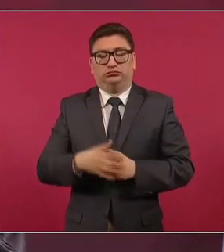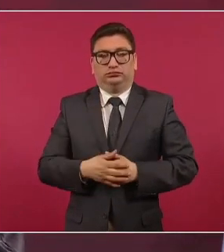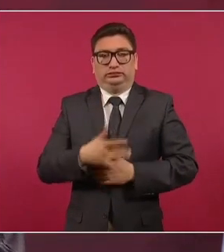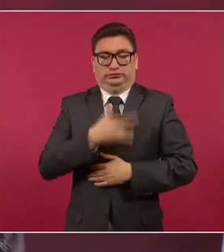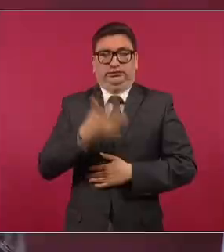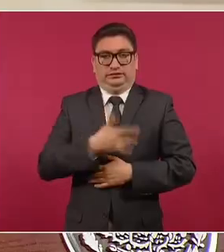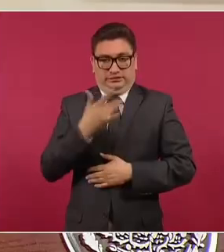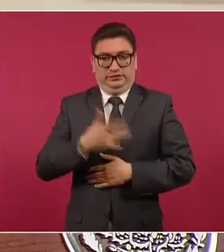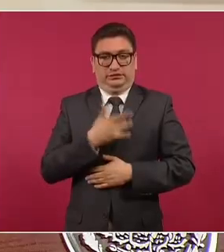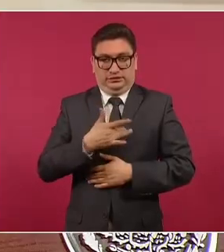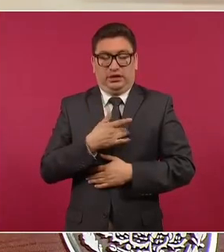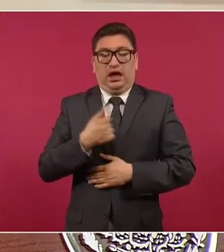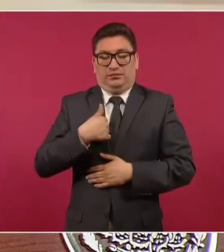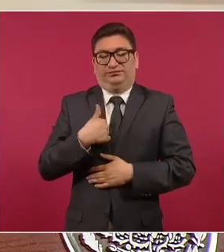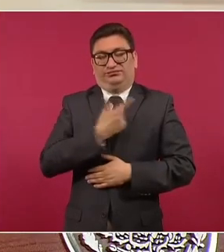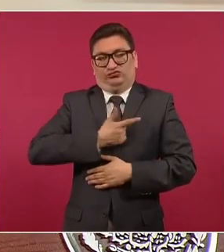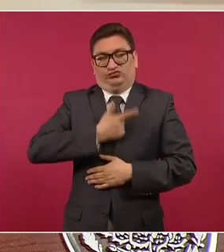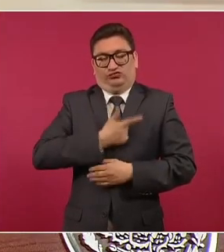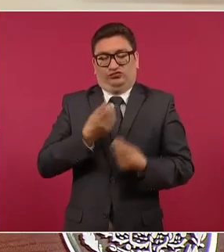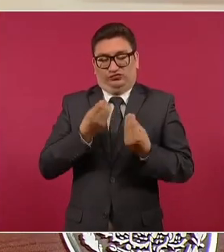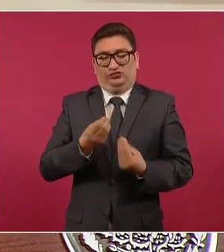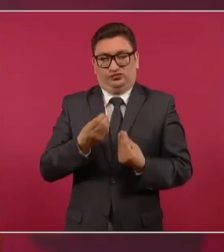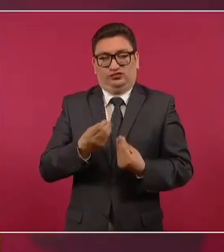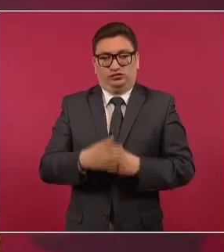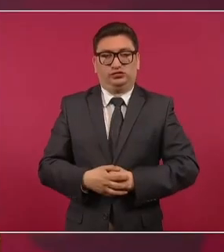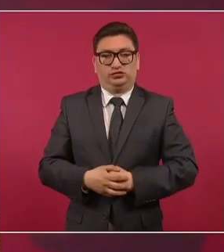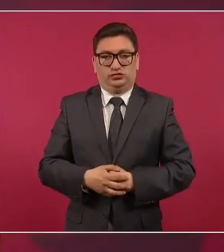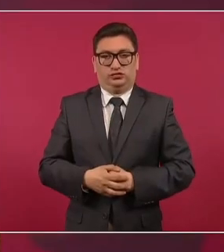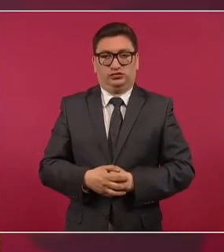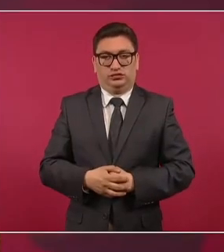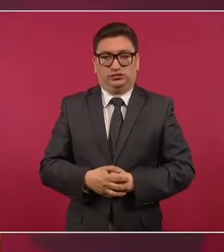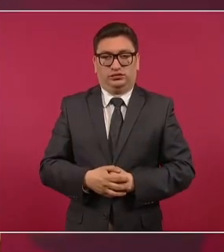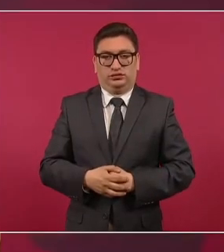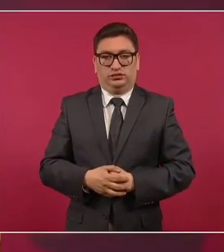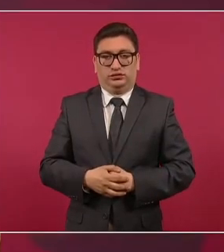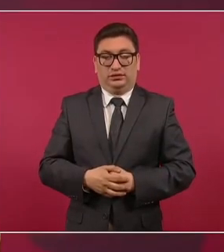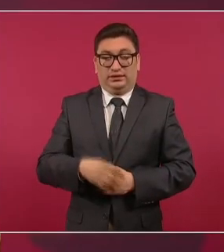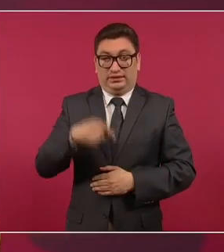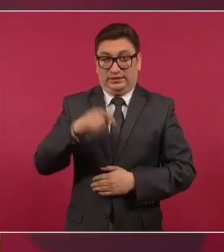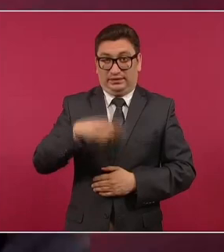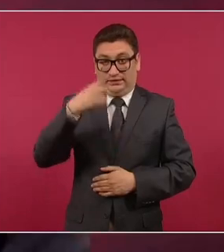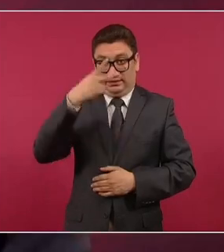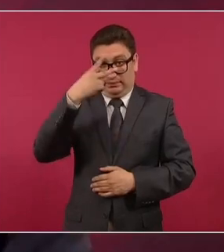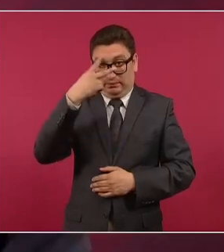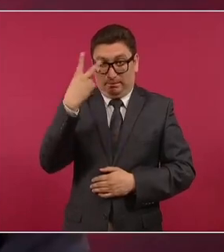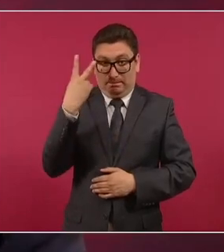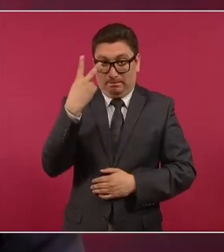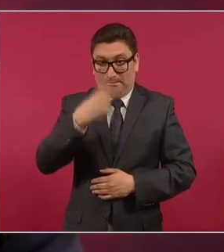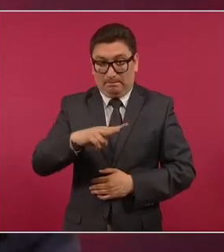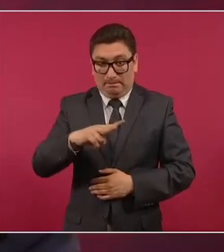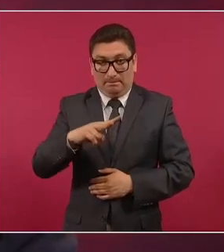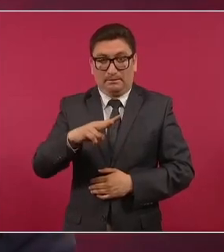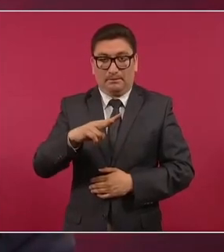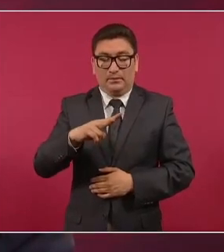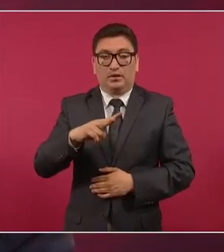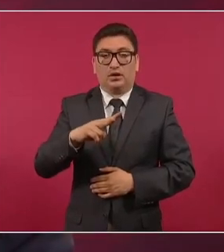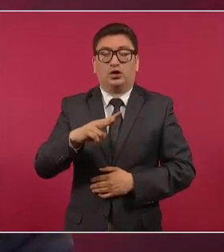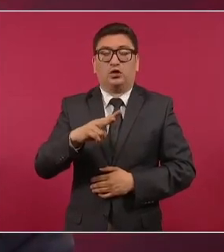y repito, eso me dio mucho gusto, que el recurso principal de México es la